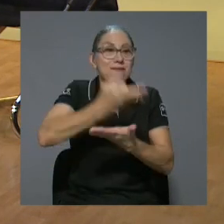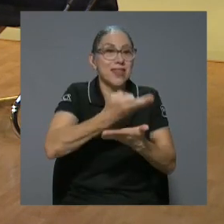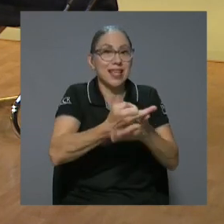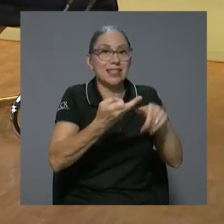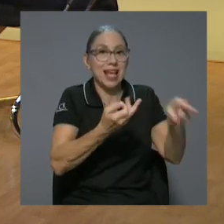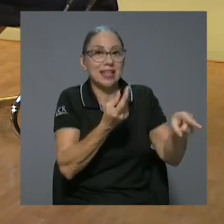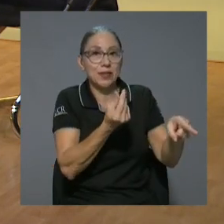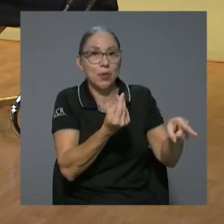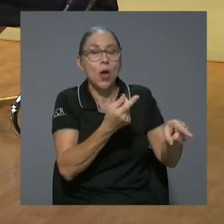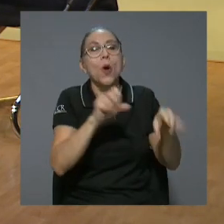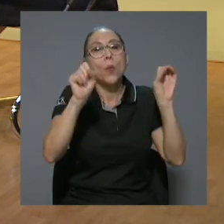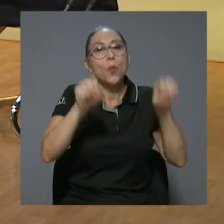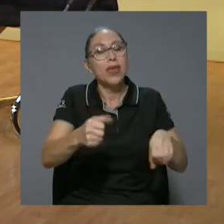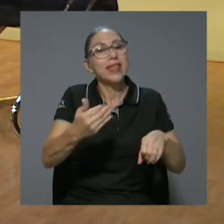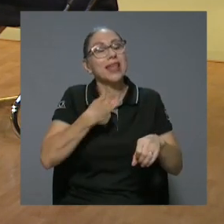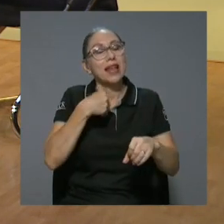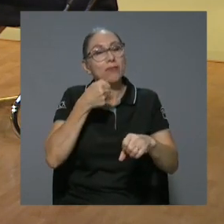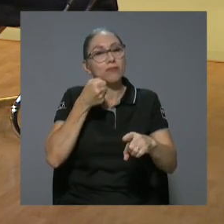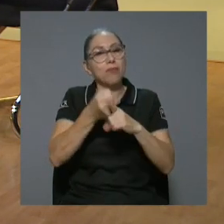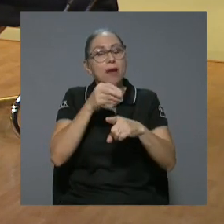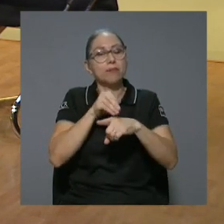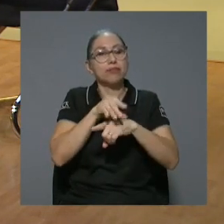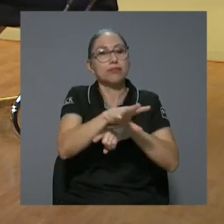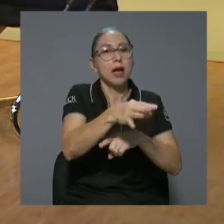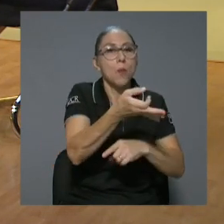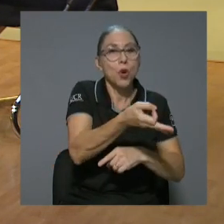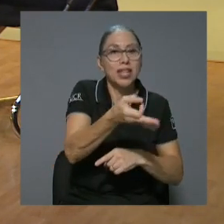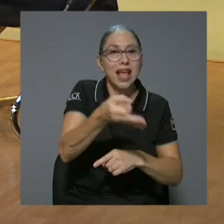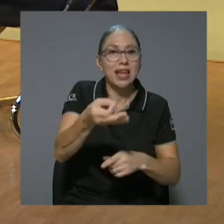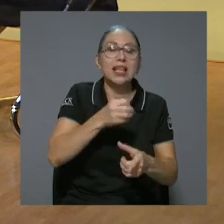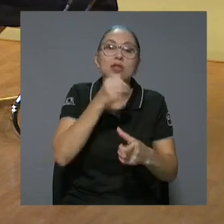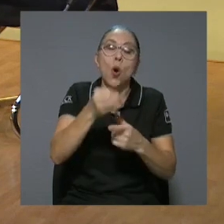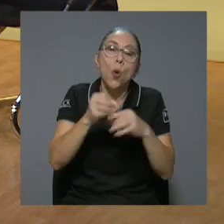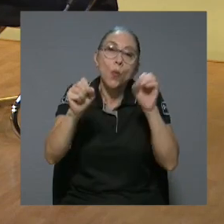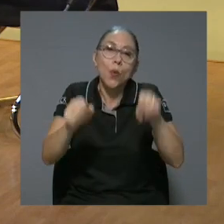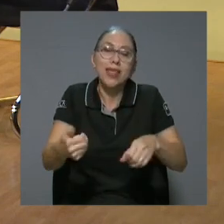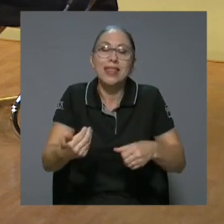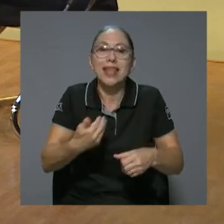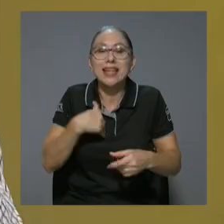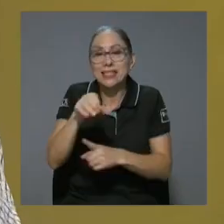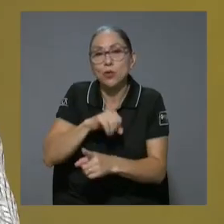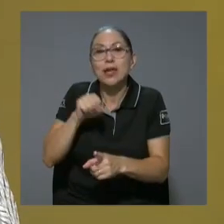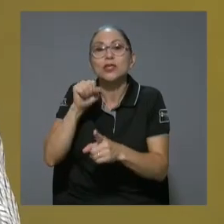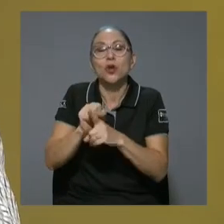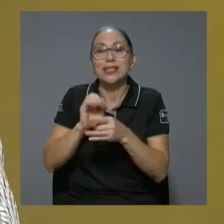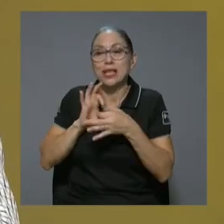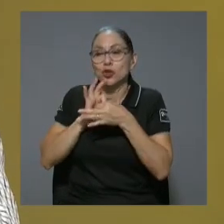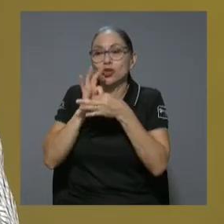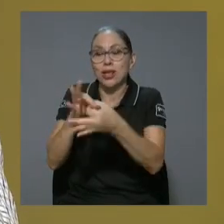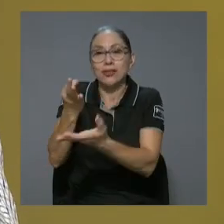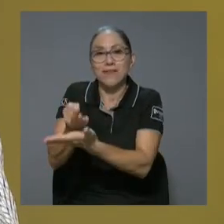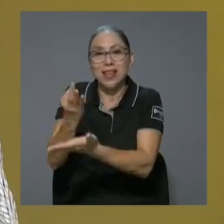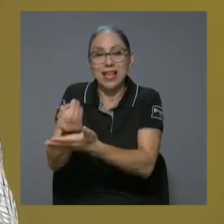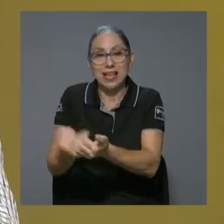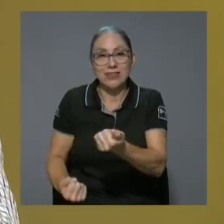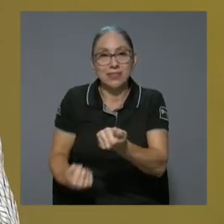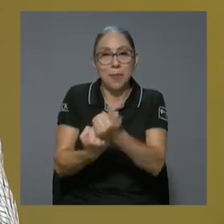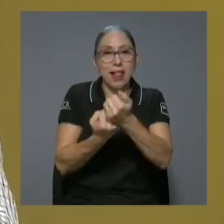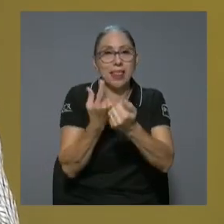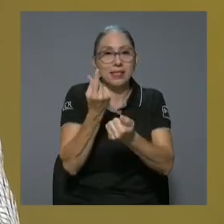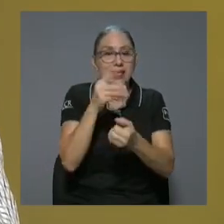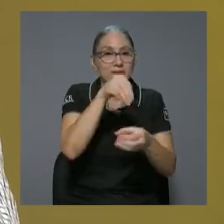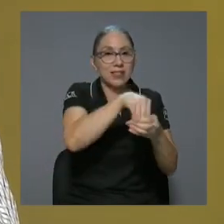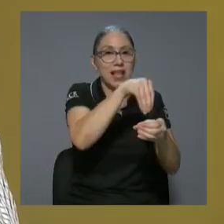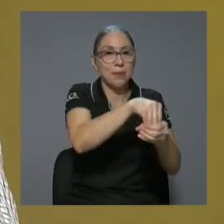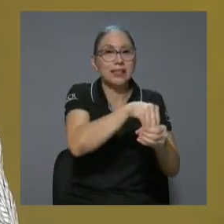puede tener implicaciones monetarias o costos asociados con la parte financiera que respalda esas reservas. Pero en fin, el